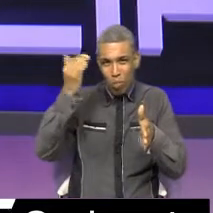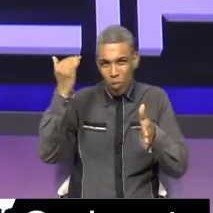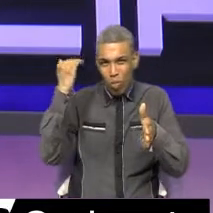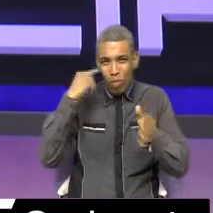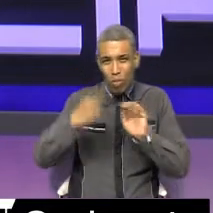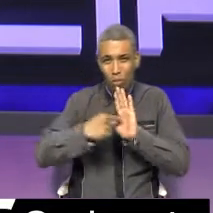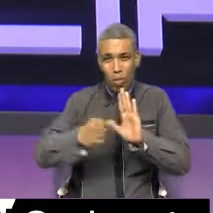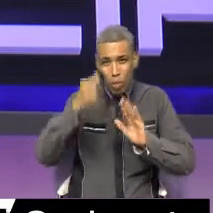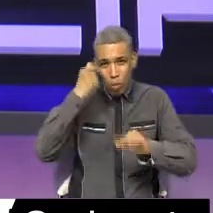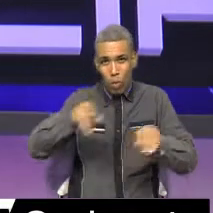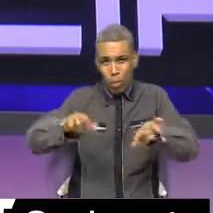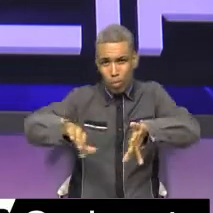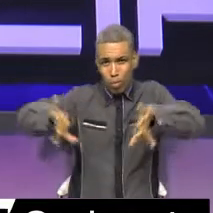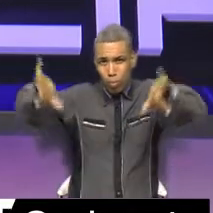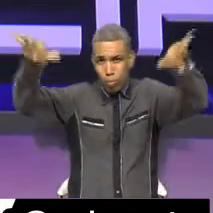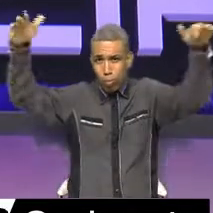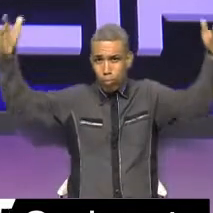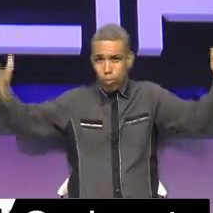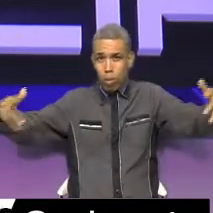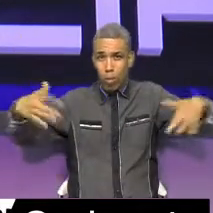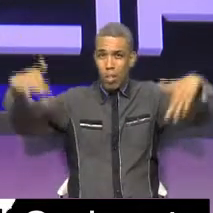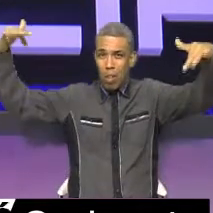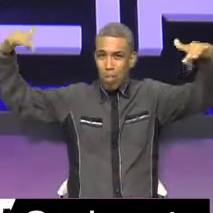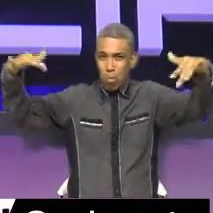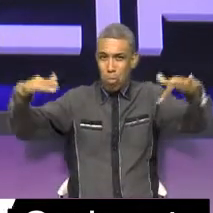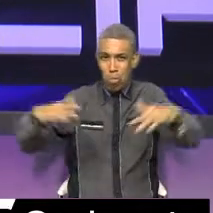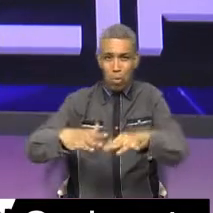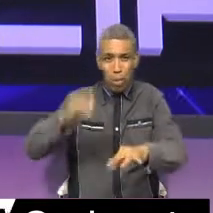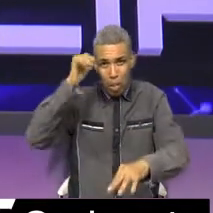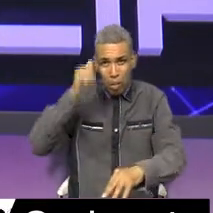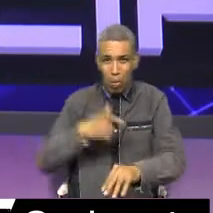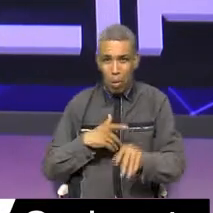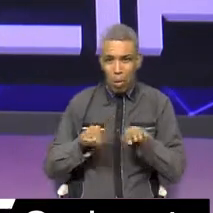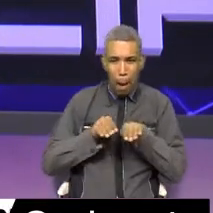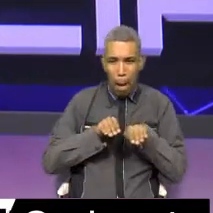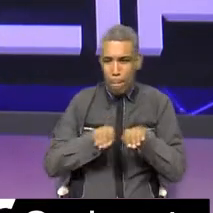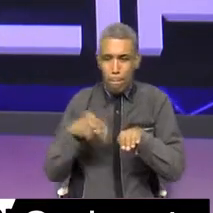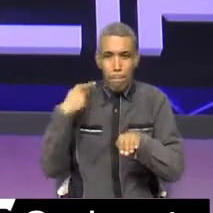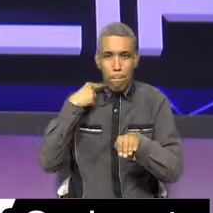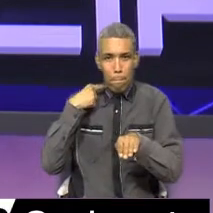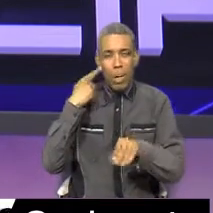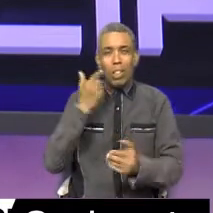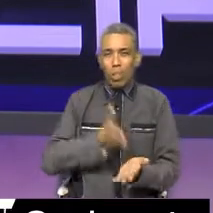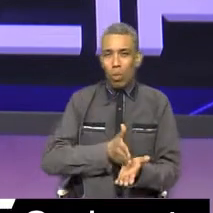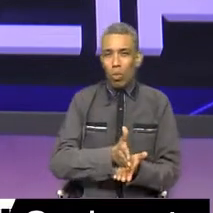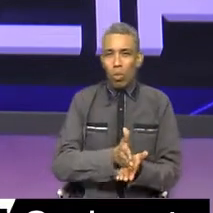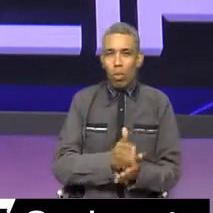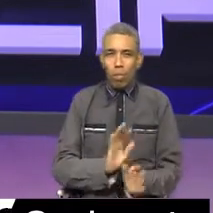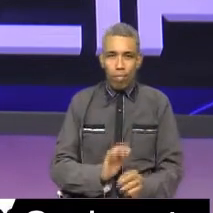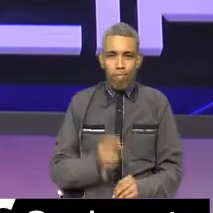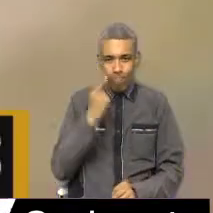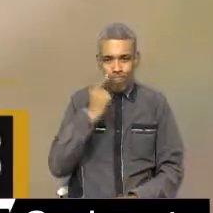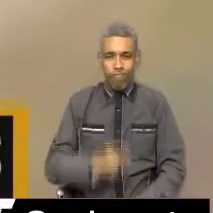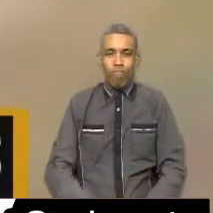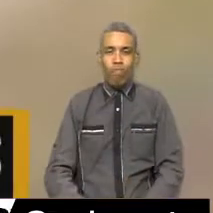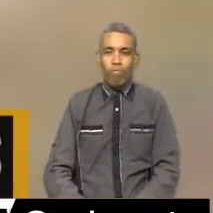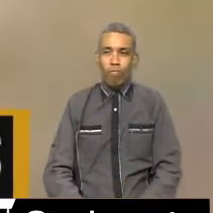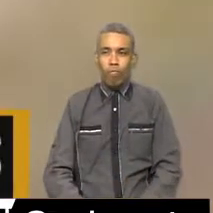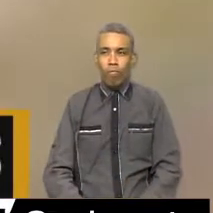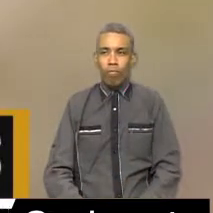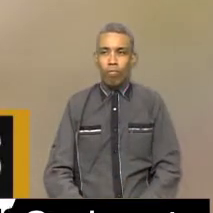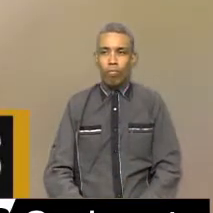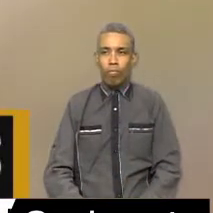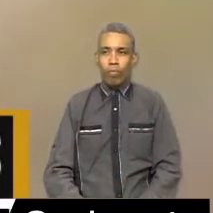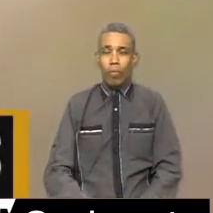los movimientos de tierra impiden el paso por el sector de mata de cacao. Tenemos un informe especial con la Policía Nacional. La Policía Nacional